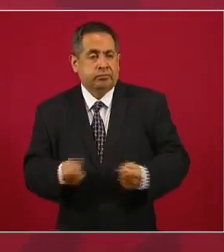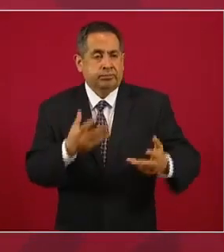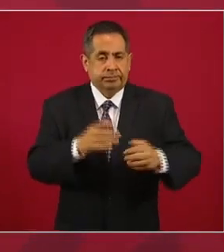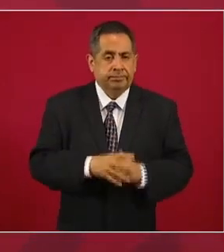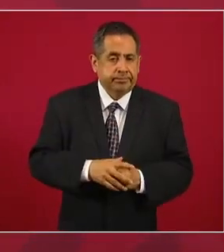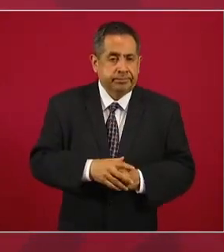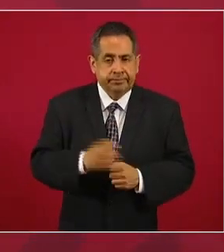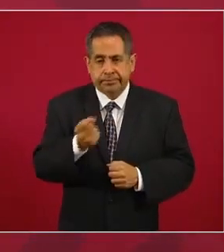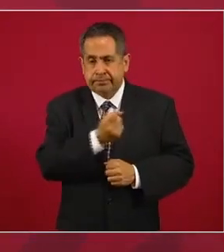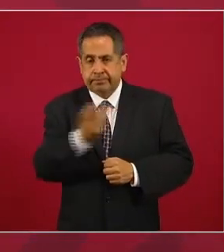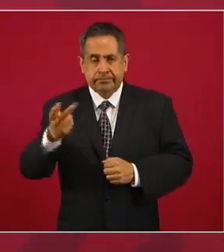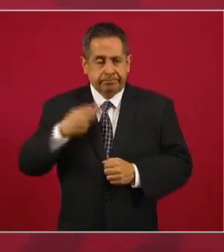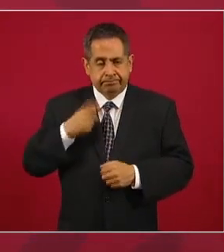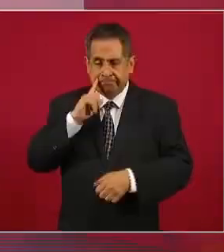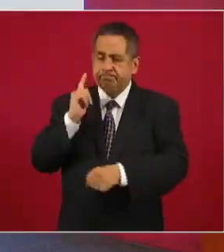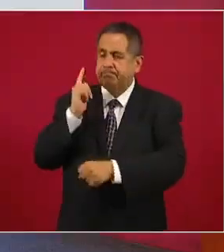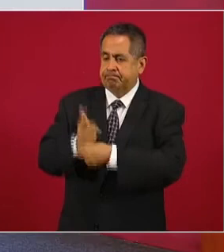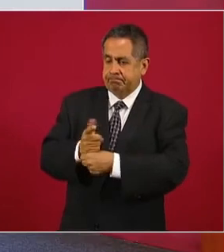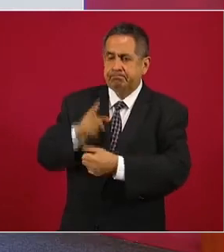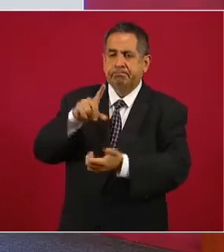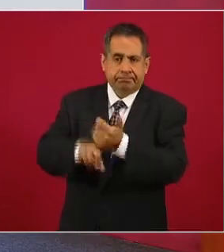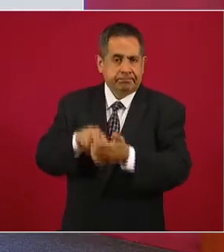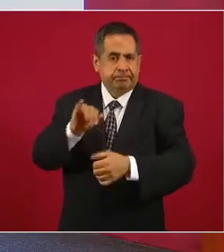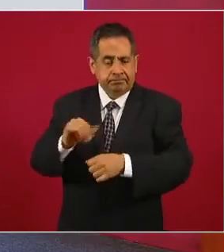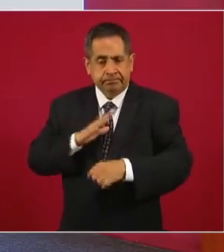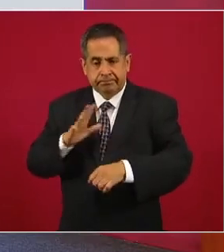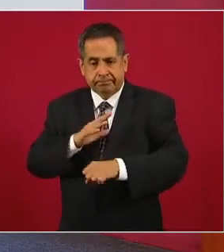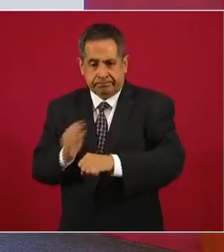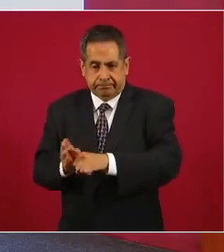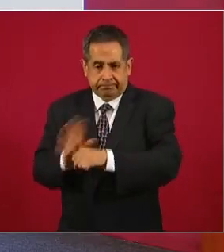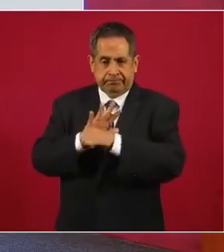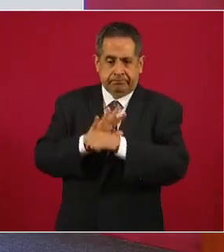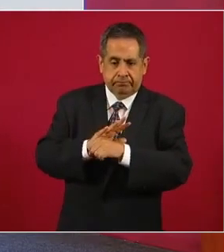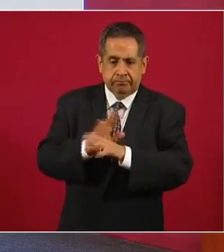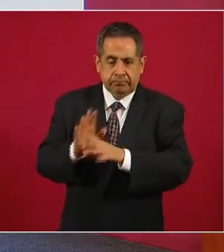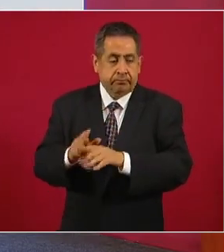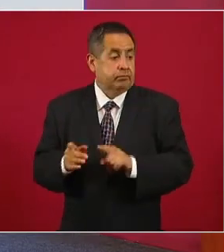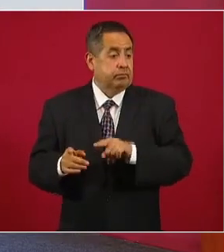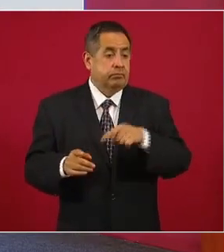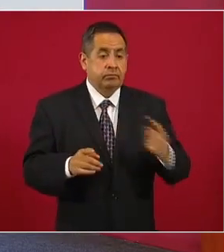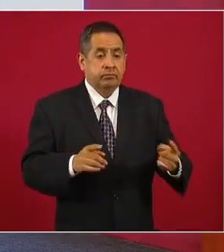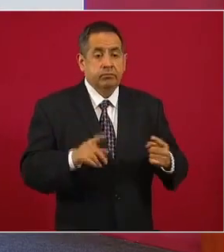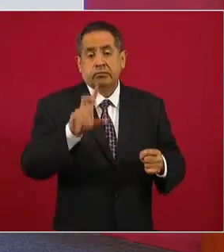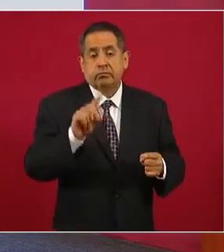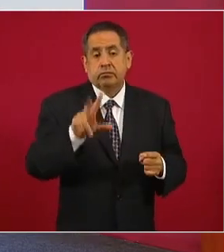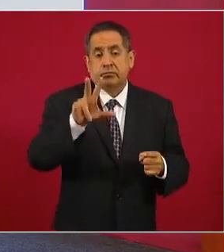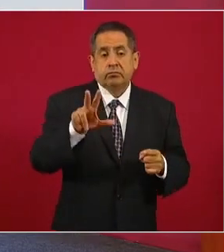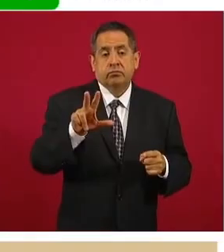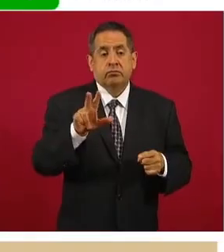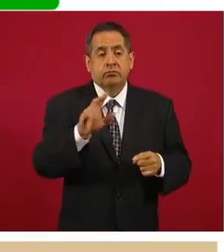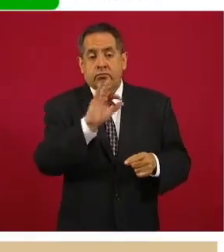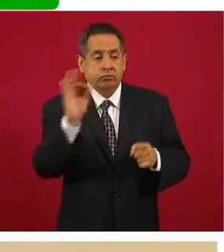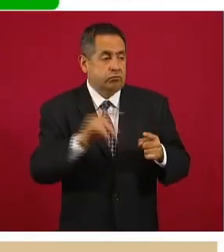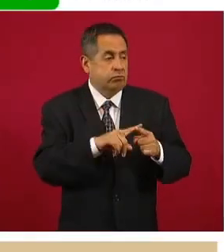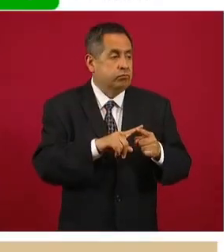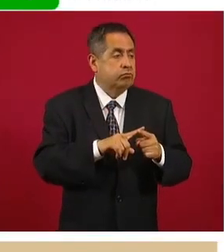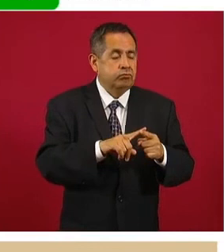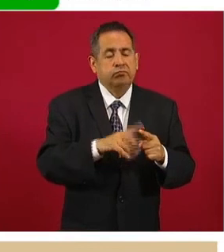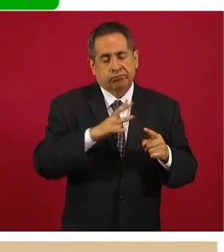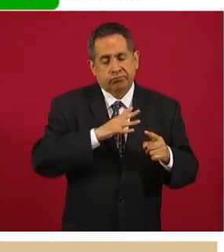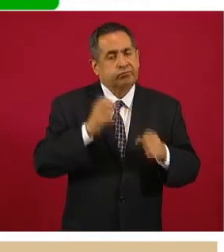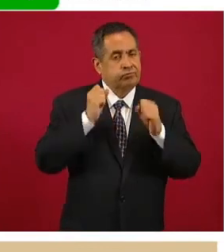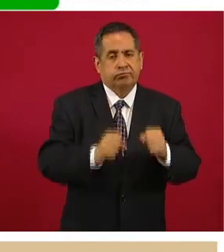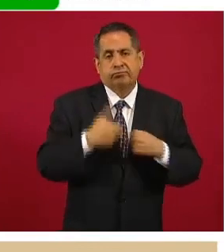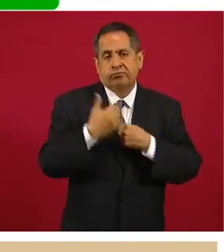sido detectadas con el virus o aquellas personas que sabemos que 38% resultarán positivas, las sumamos y